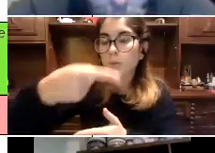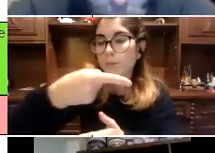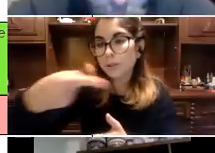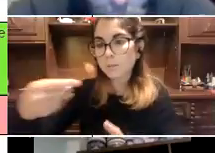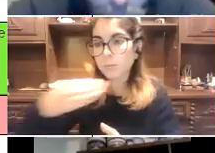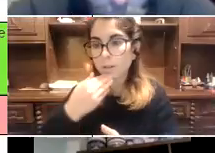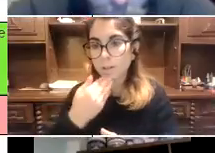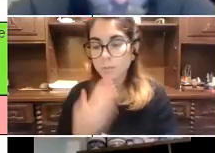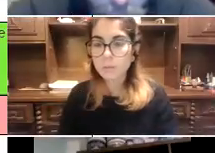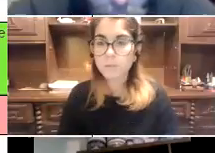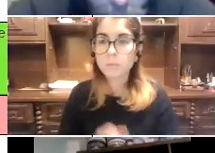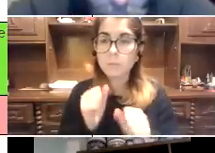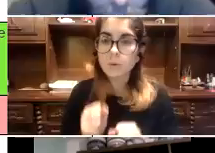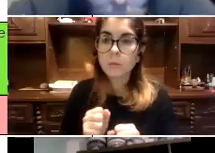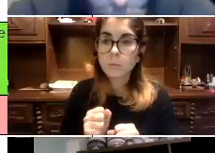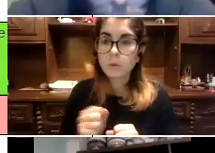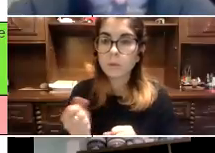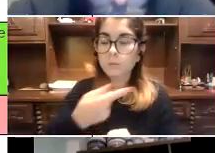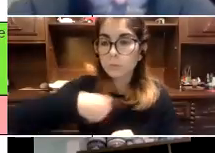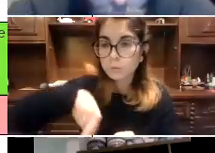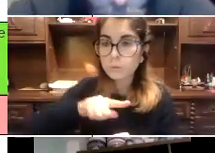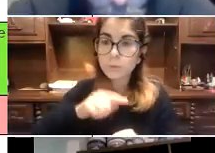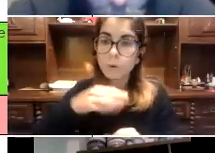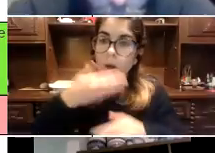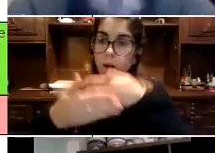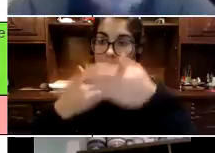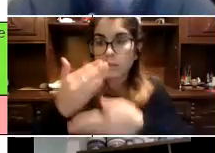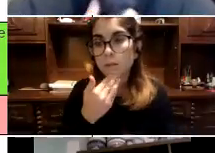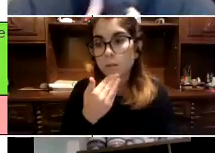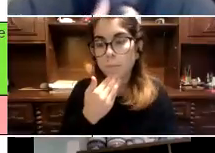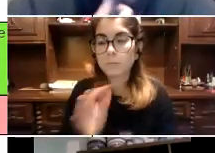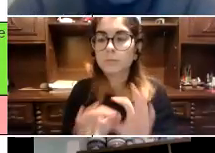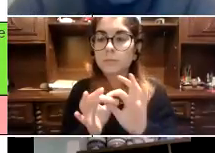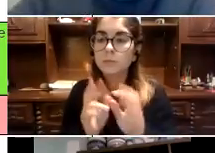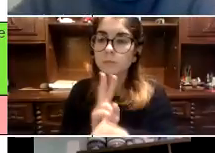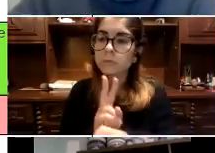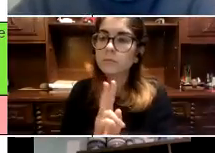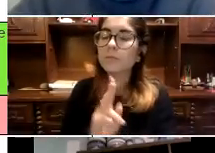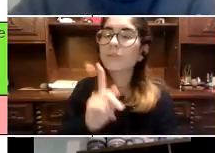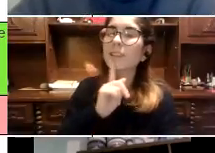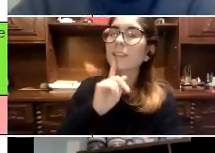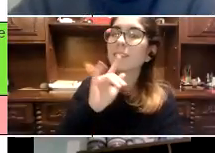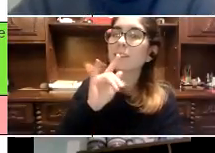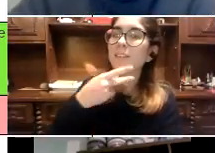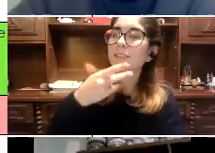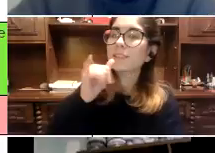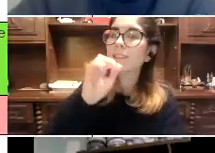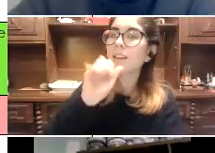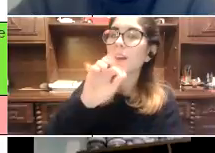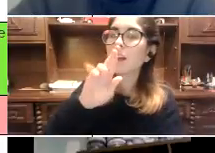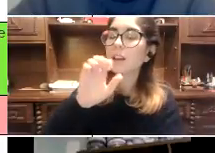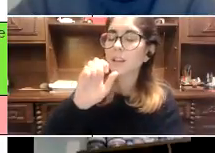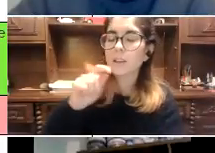Ya, para poder ir poniéndonos al día. Gracias, profe. Ok. Profe, una consulta. Sí, diga. El foro